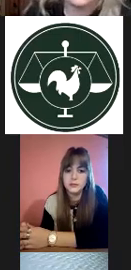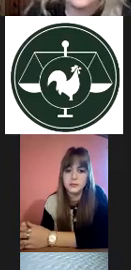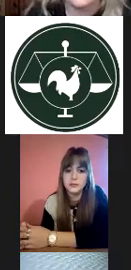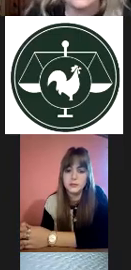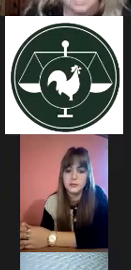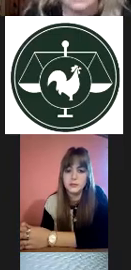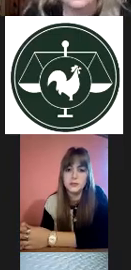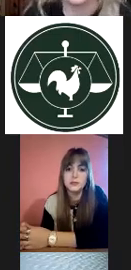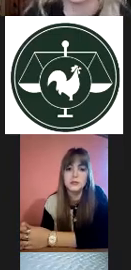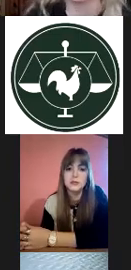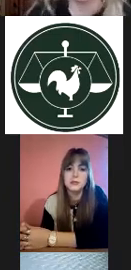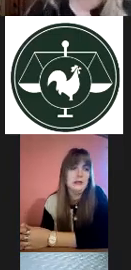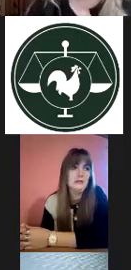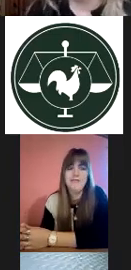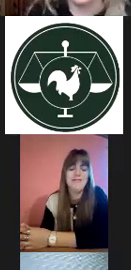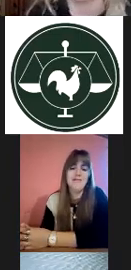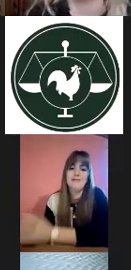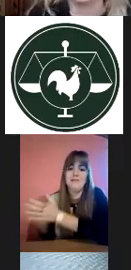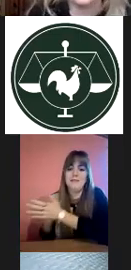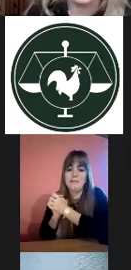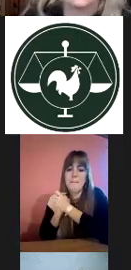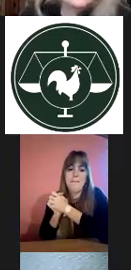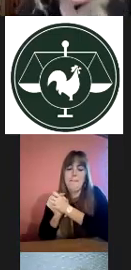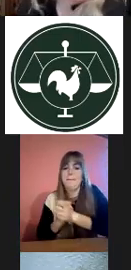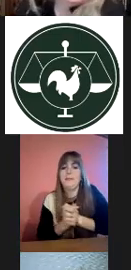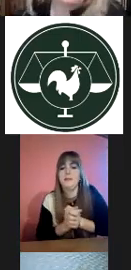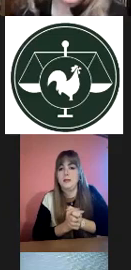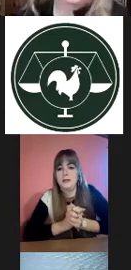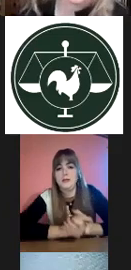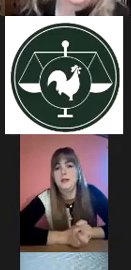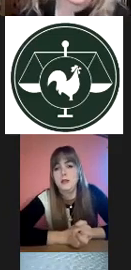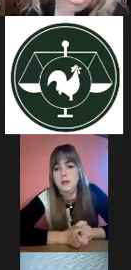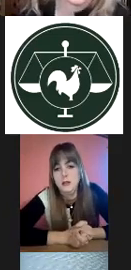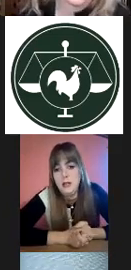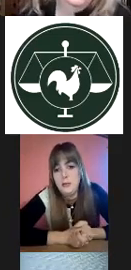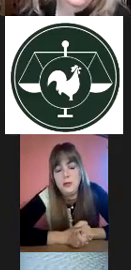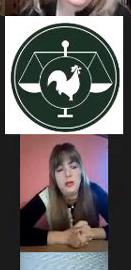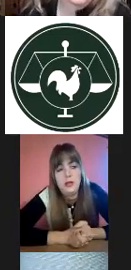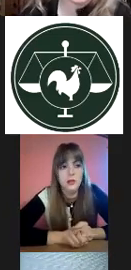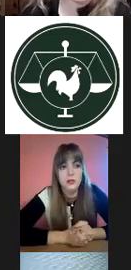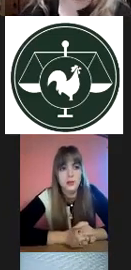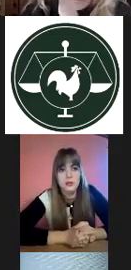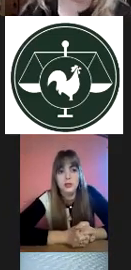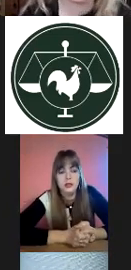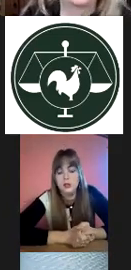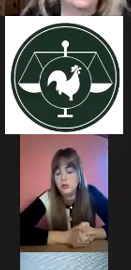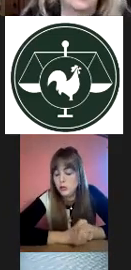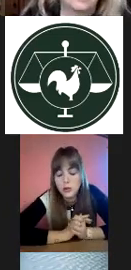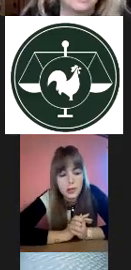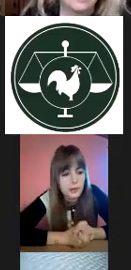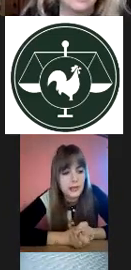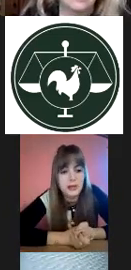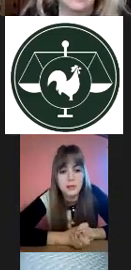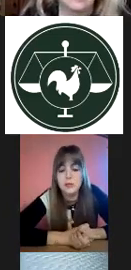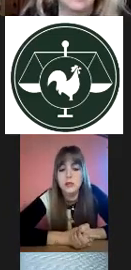era una actividad esencial. Entonces, si la privada era esencial, con más razón la pública. La pública, no, no, impresionante, no, no